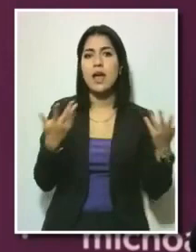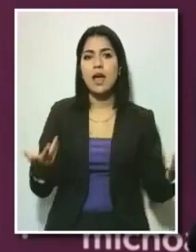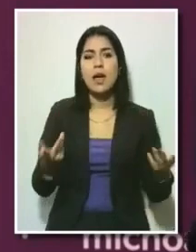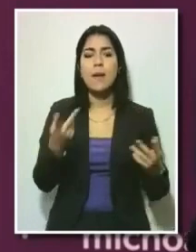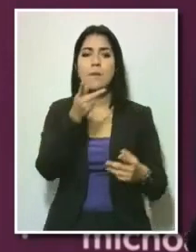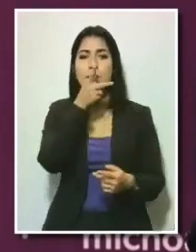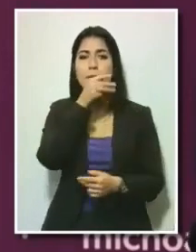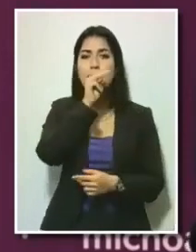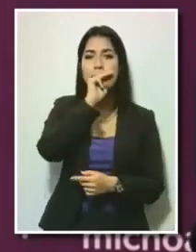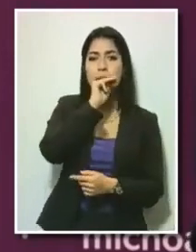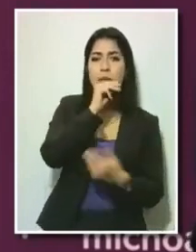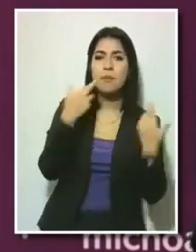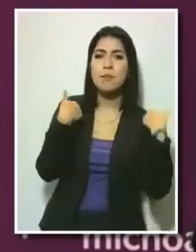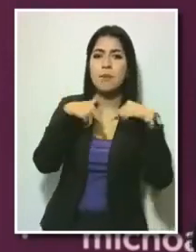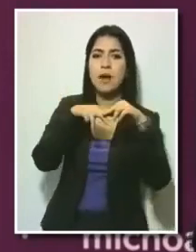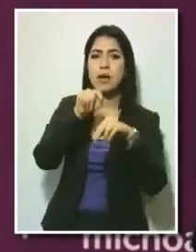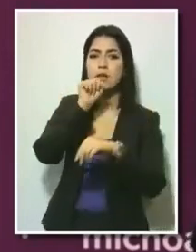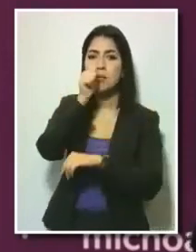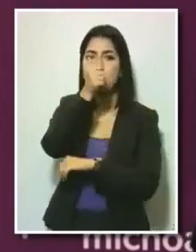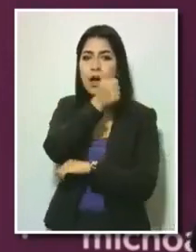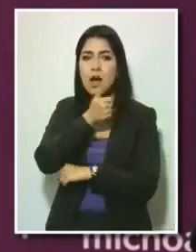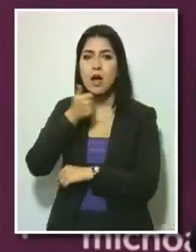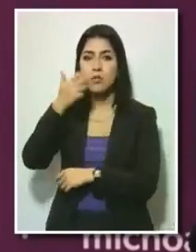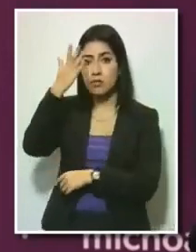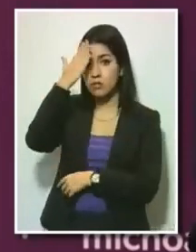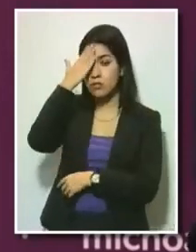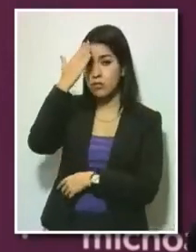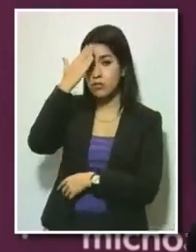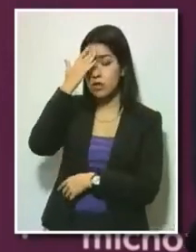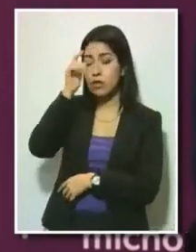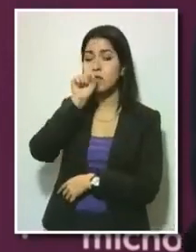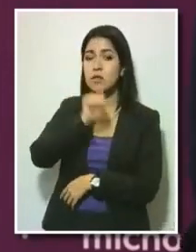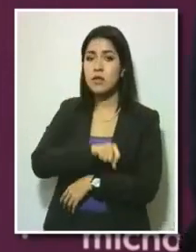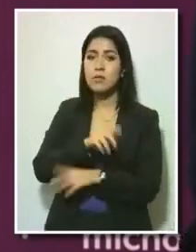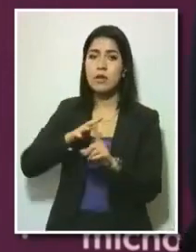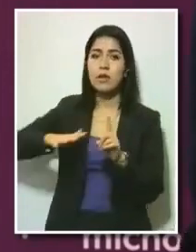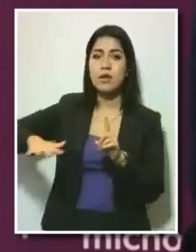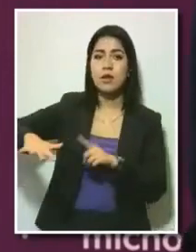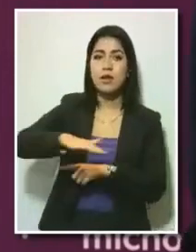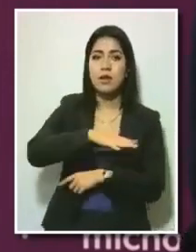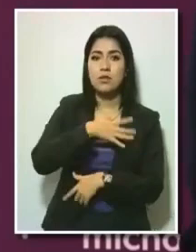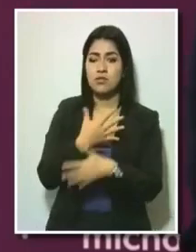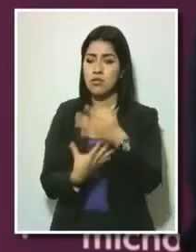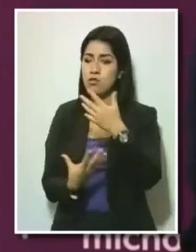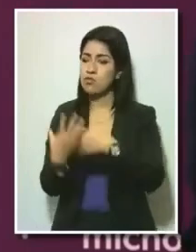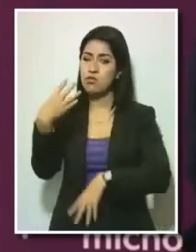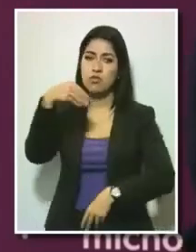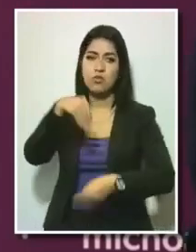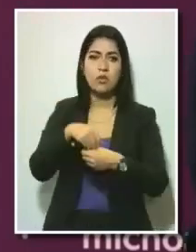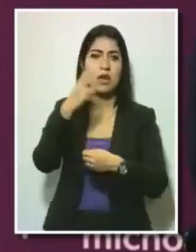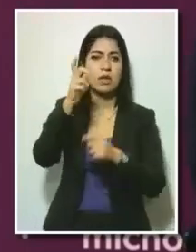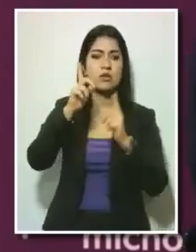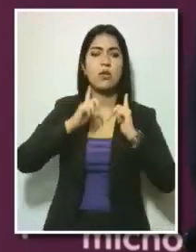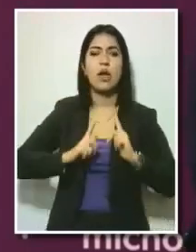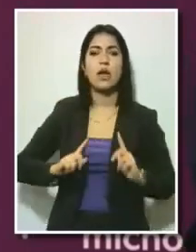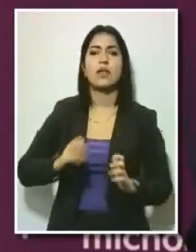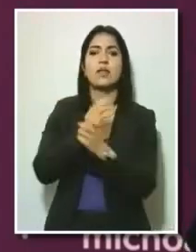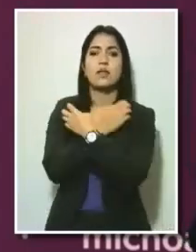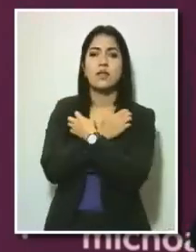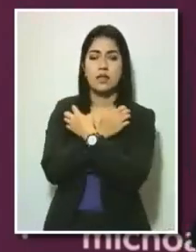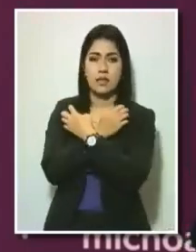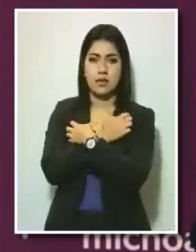maestros, son los estudiantes, son las autoridades y el entorno en el que se desenvuelve el